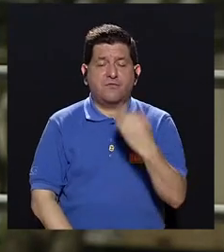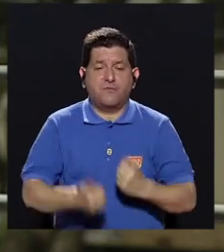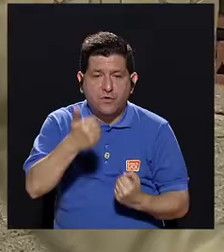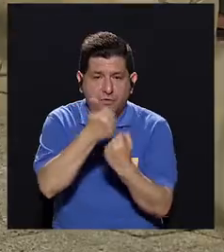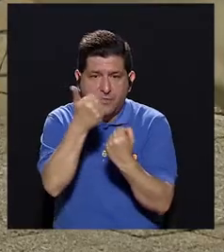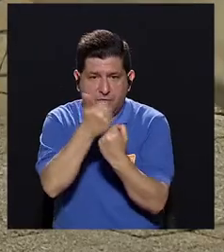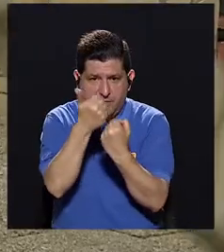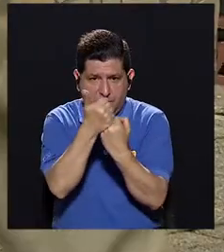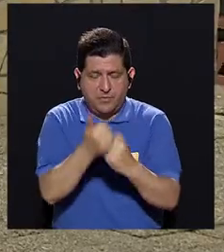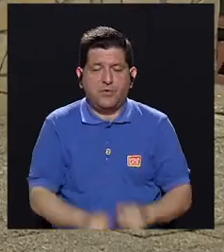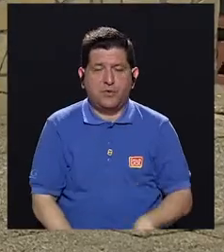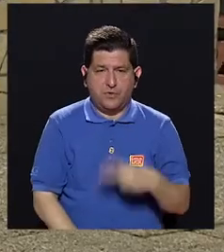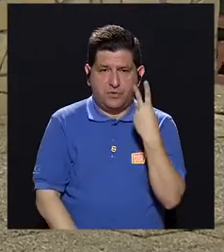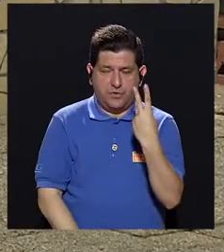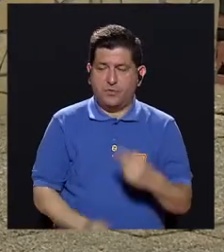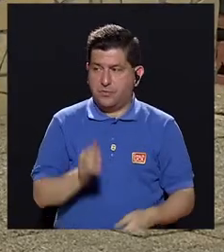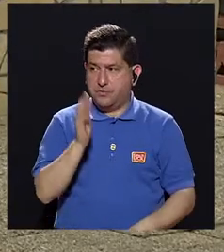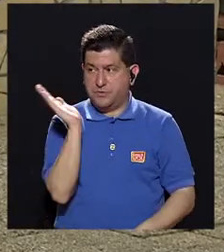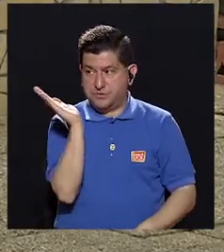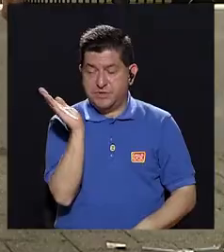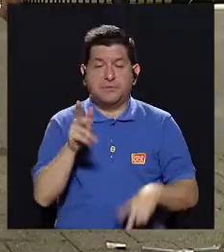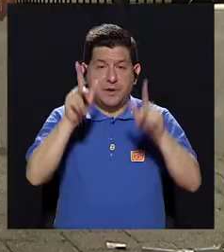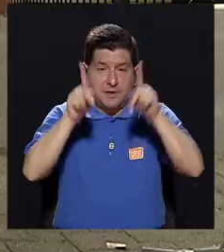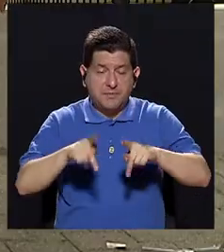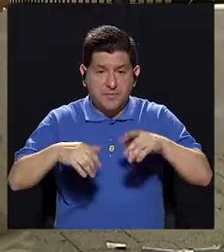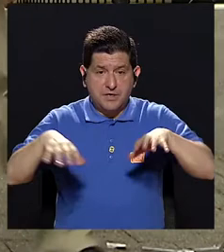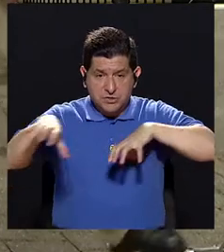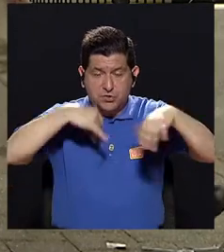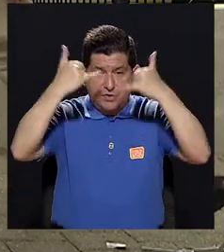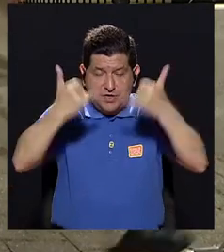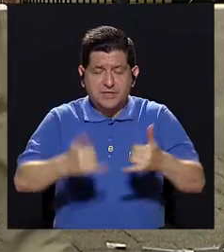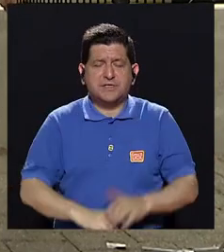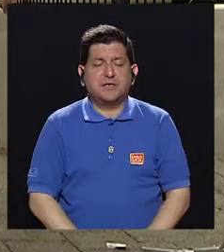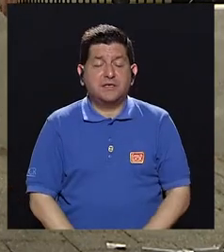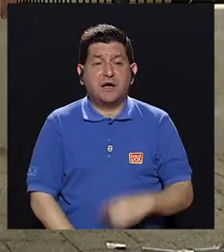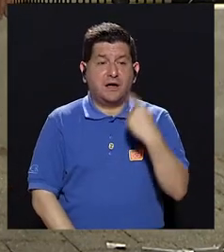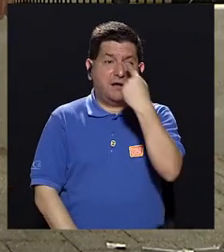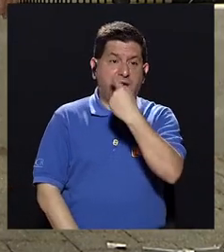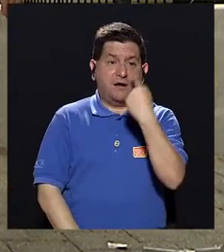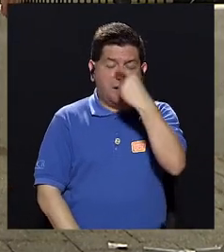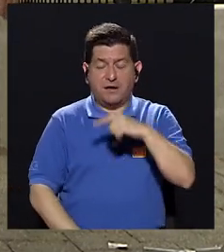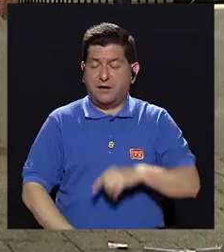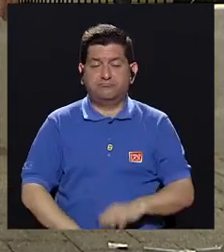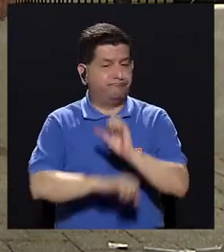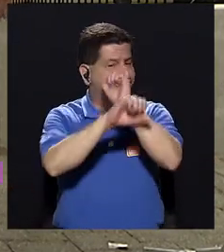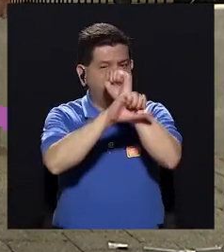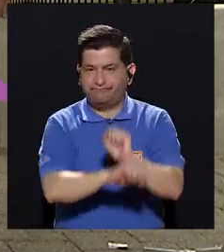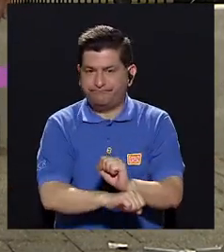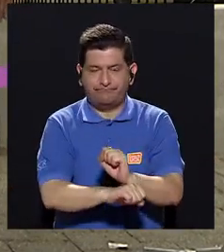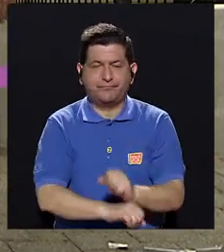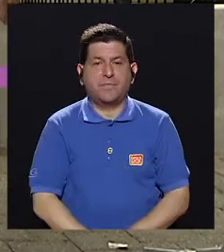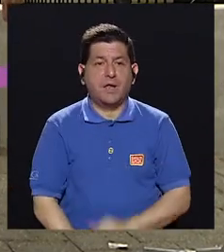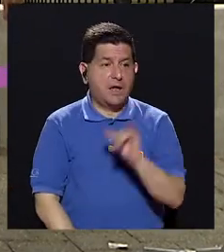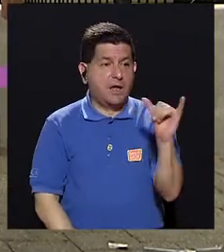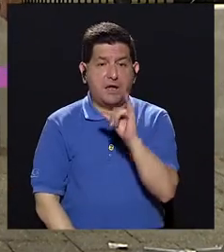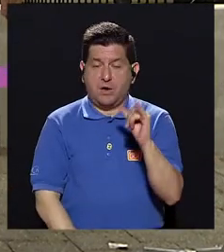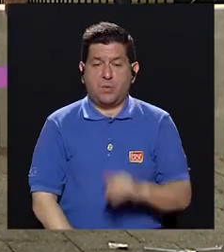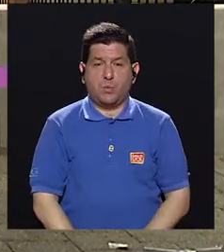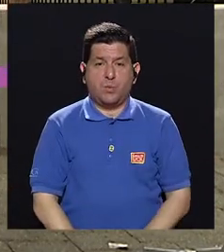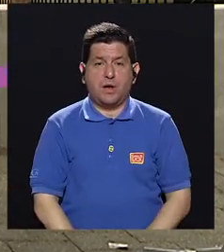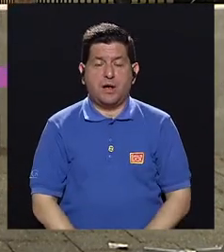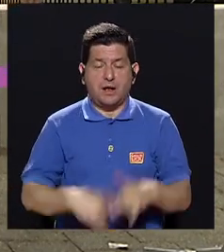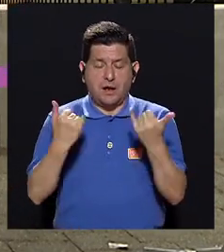apoyo. Y para, si la persona cuando empieza a hacer actividad a veces se marea porque no está acostumbrado, ¿verdad? Más que todo por eso. Igual, nada